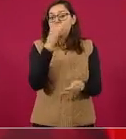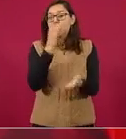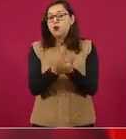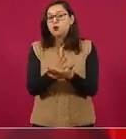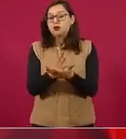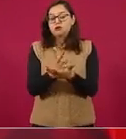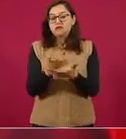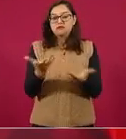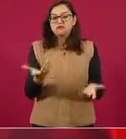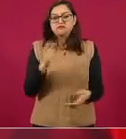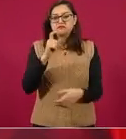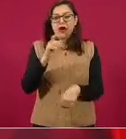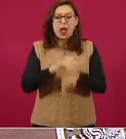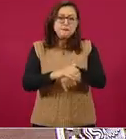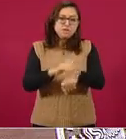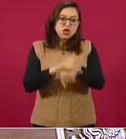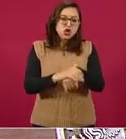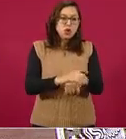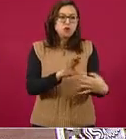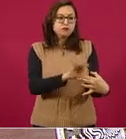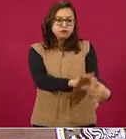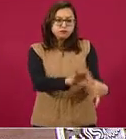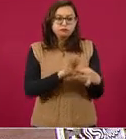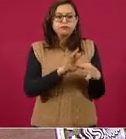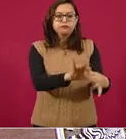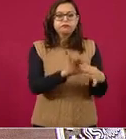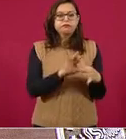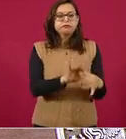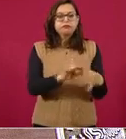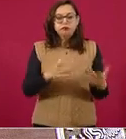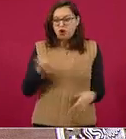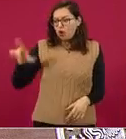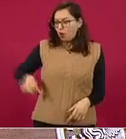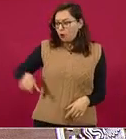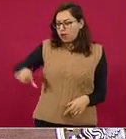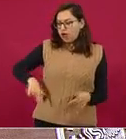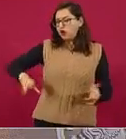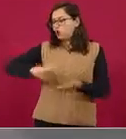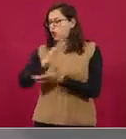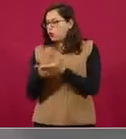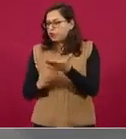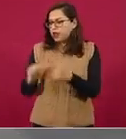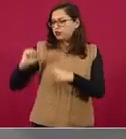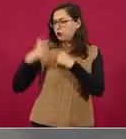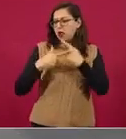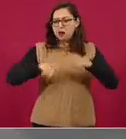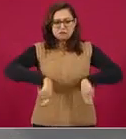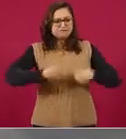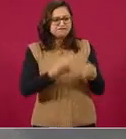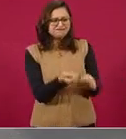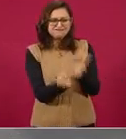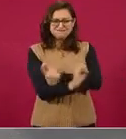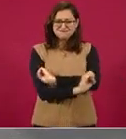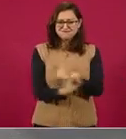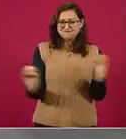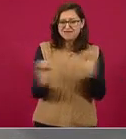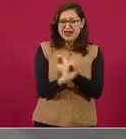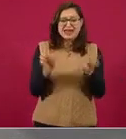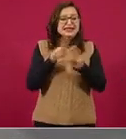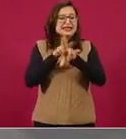de negocios. Él no tiene ningún negocio con el gobierno federal, no hay